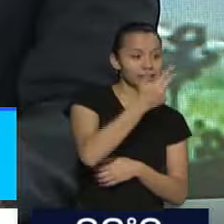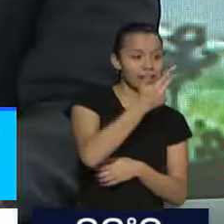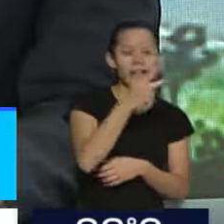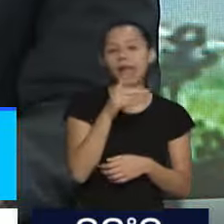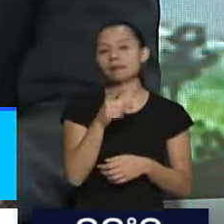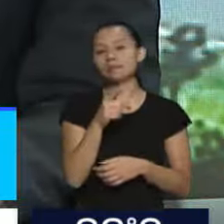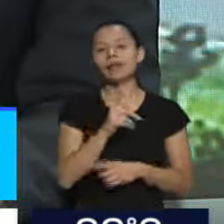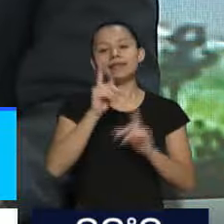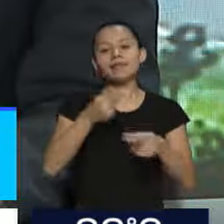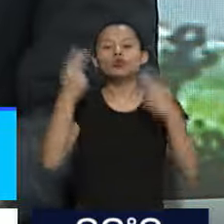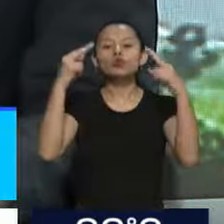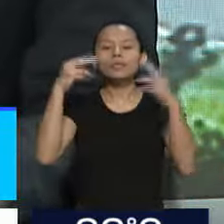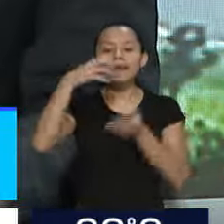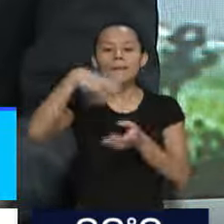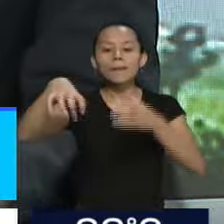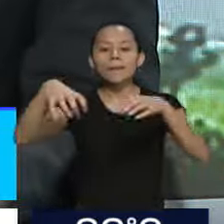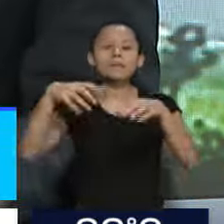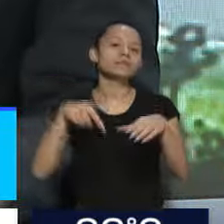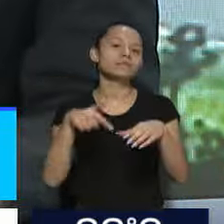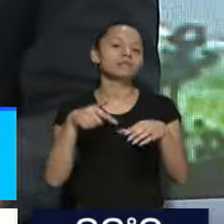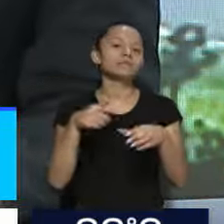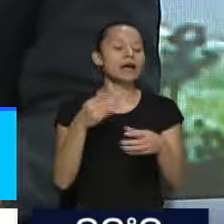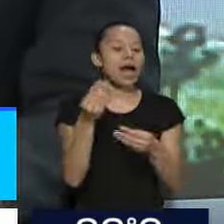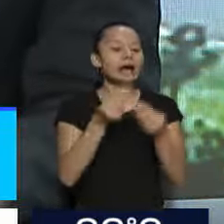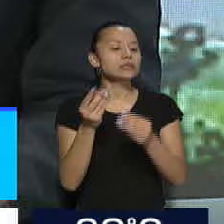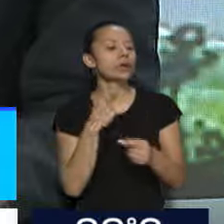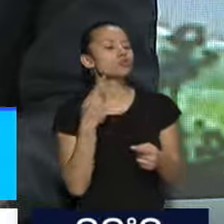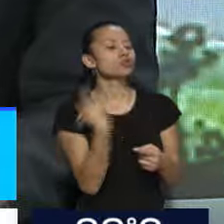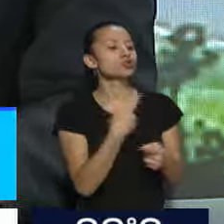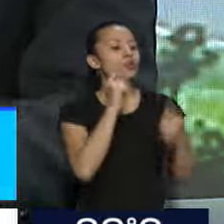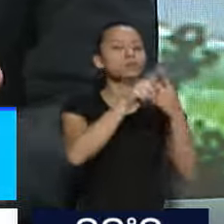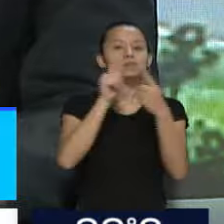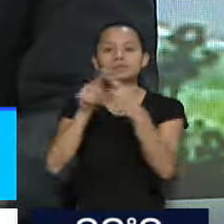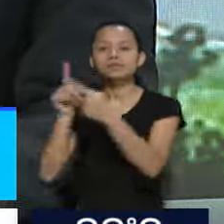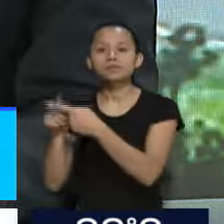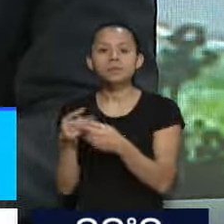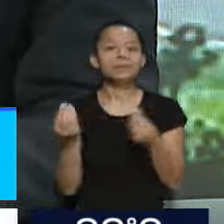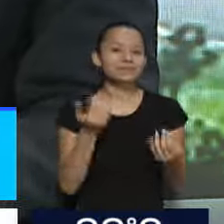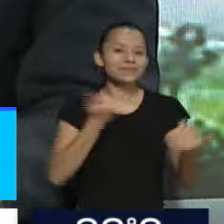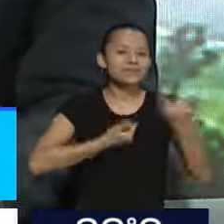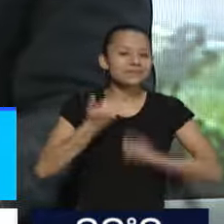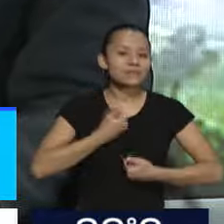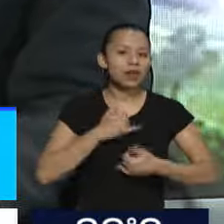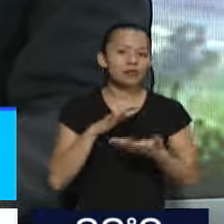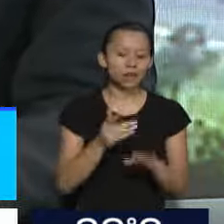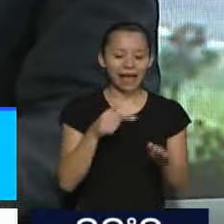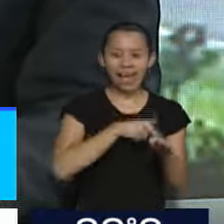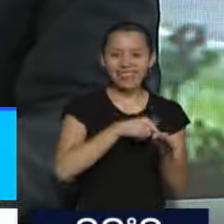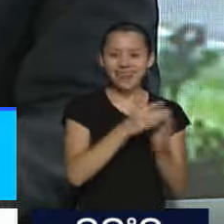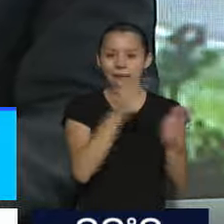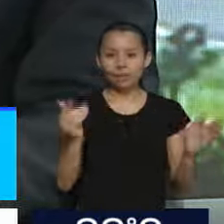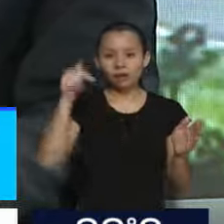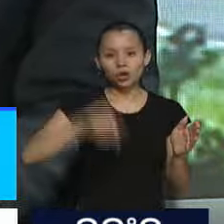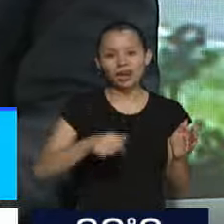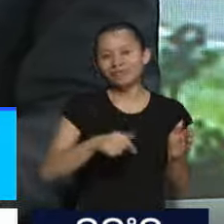en agencias turísticas. Y lo que dicen es que no es una buena temporada, en consonancia por ahí con lo que está pasando, por ejemplo, en